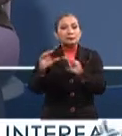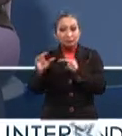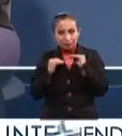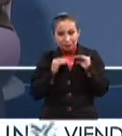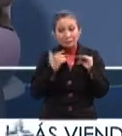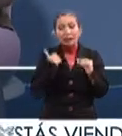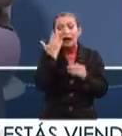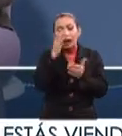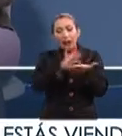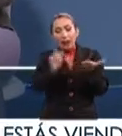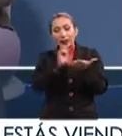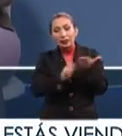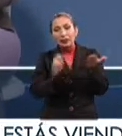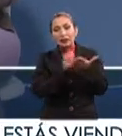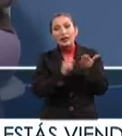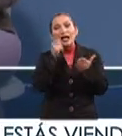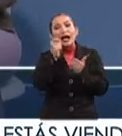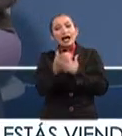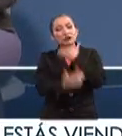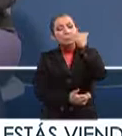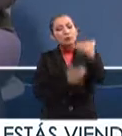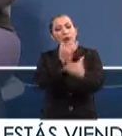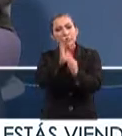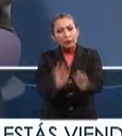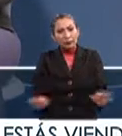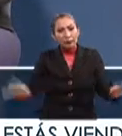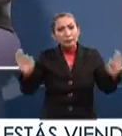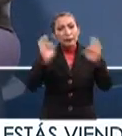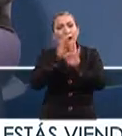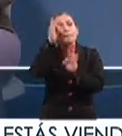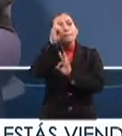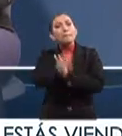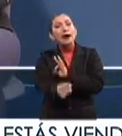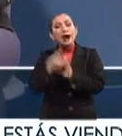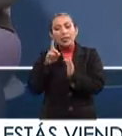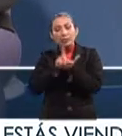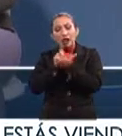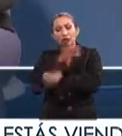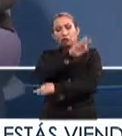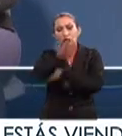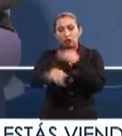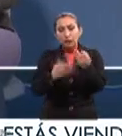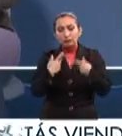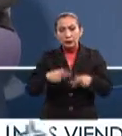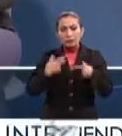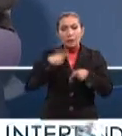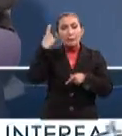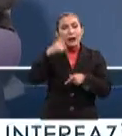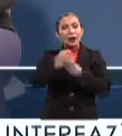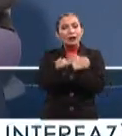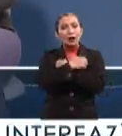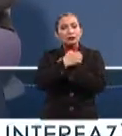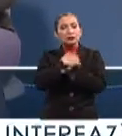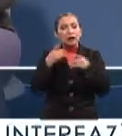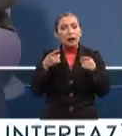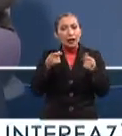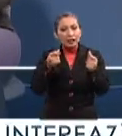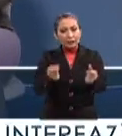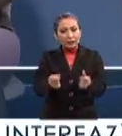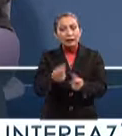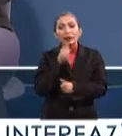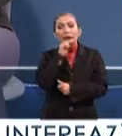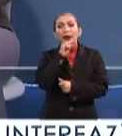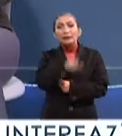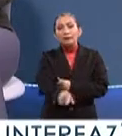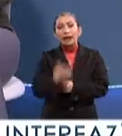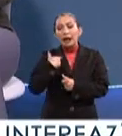bien constituye un proceso fundamental para garantizar el derecho de todas las personas a tener una educación de calidad